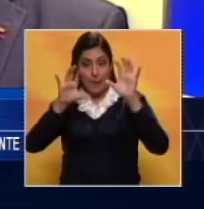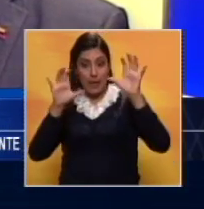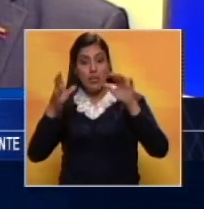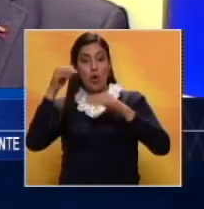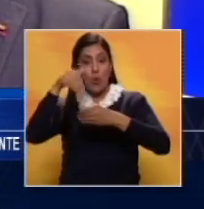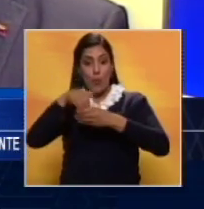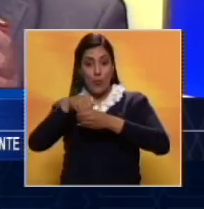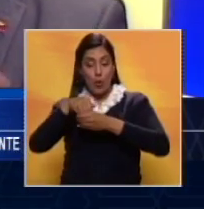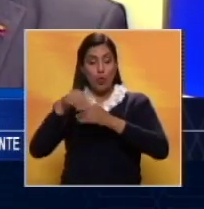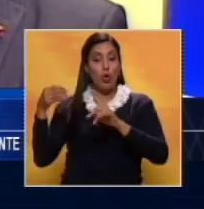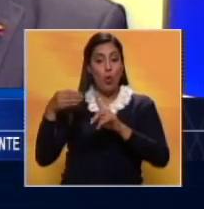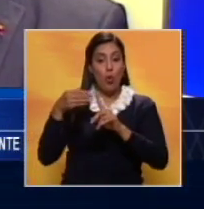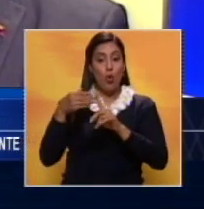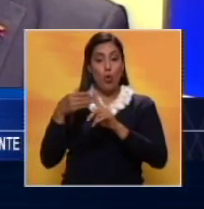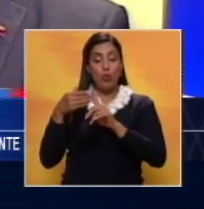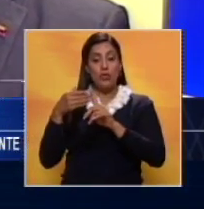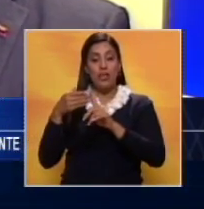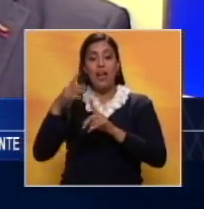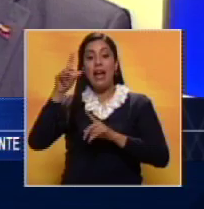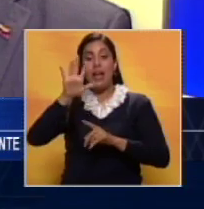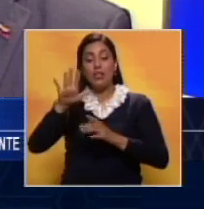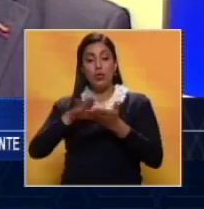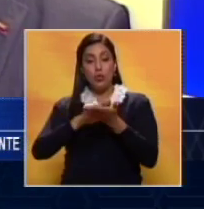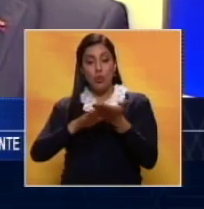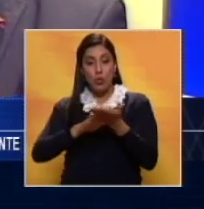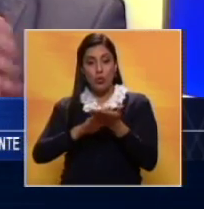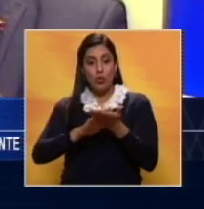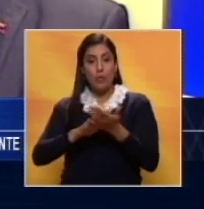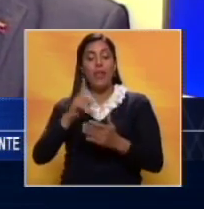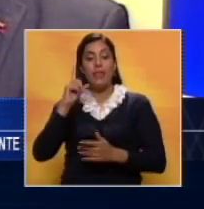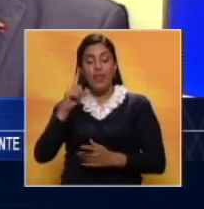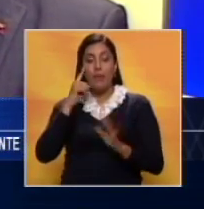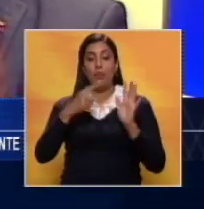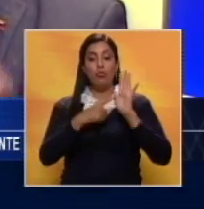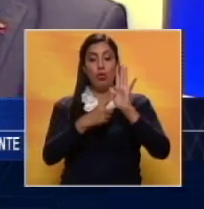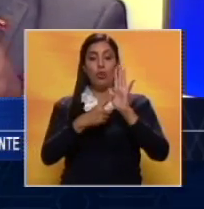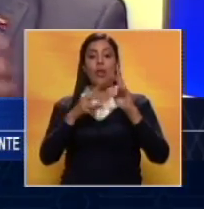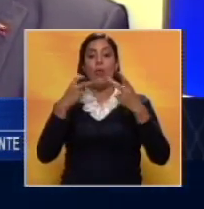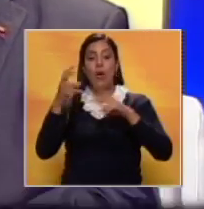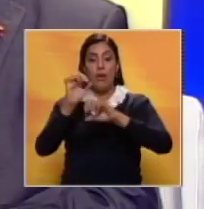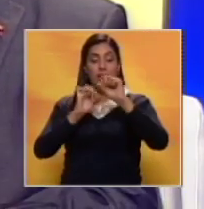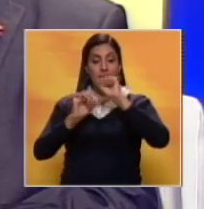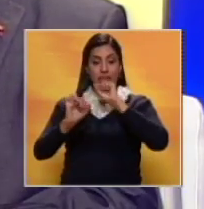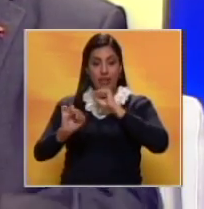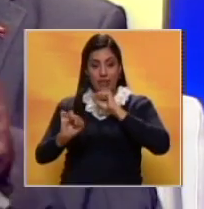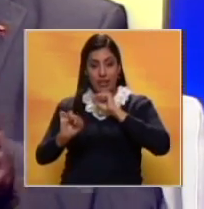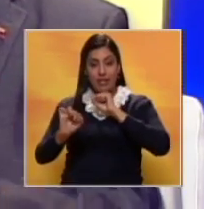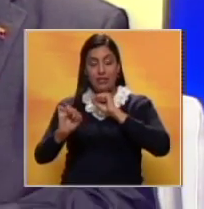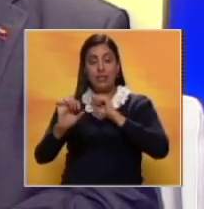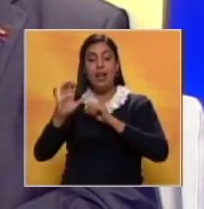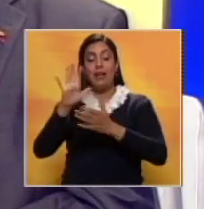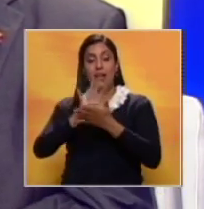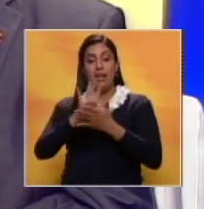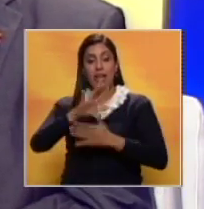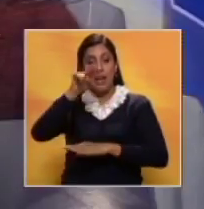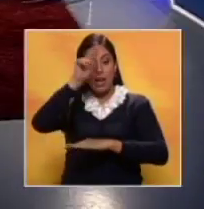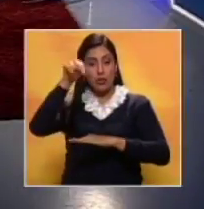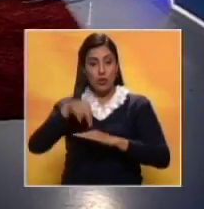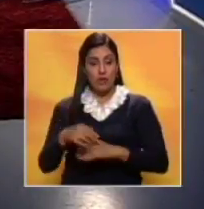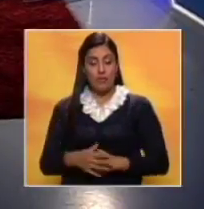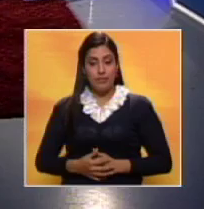países que votaron en contra de dicha resolución, quedó demostrado que es una defensa por la soberanía